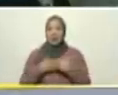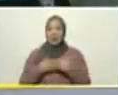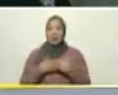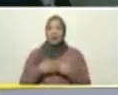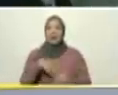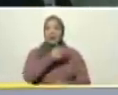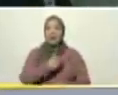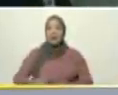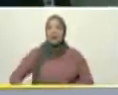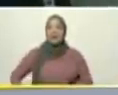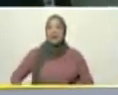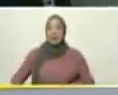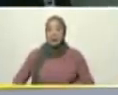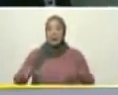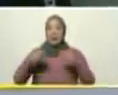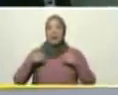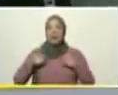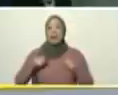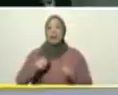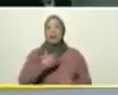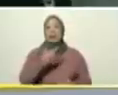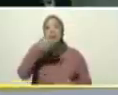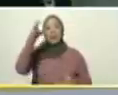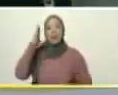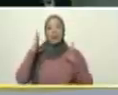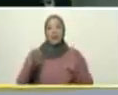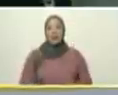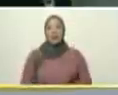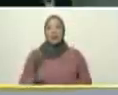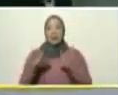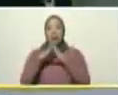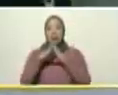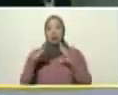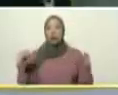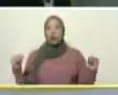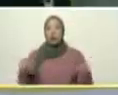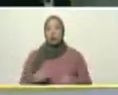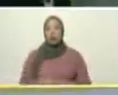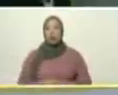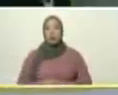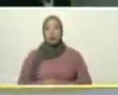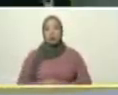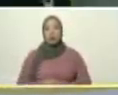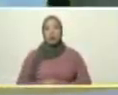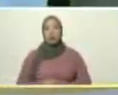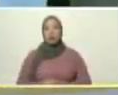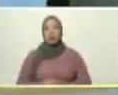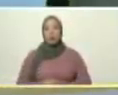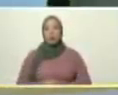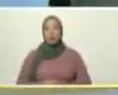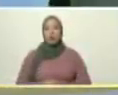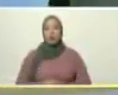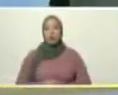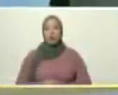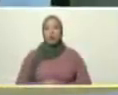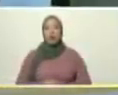que firmó asumió personalmente todos los poderes del Estado. Vamos a recordar este